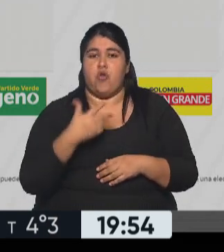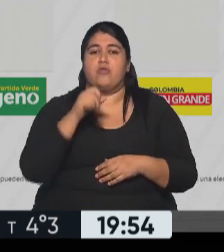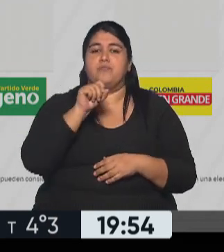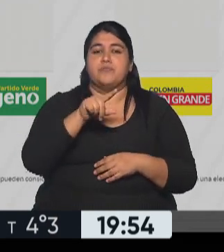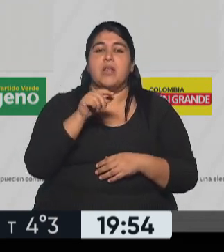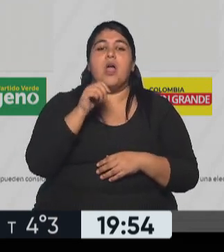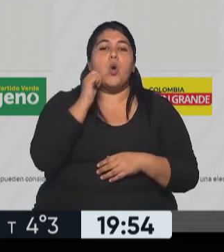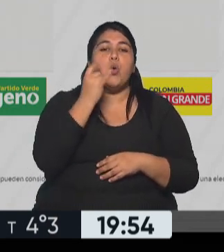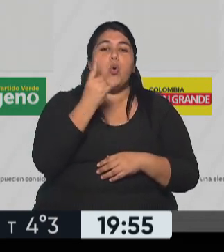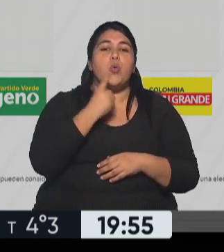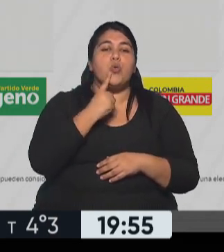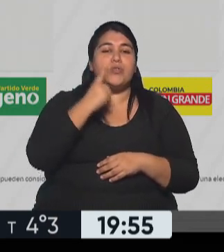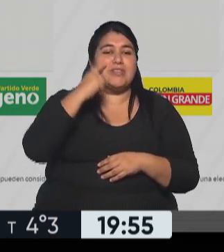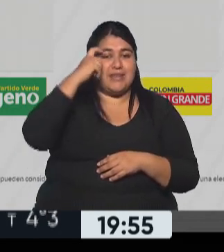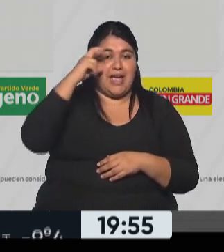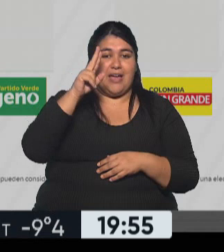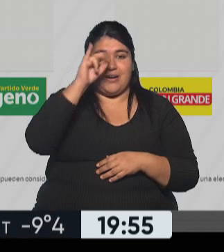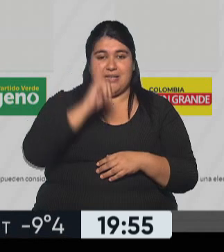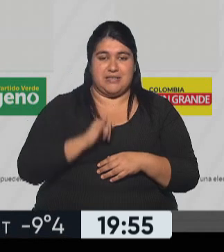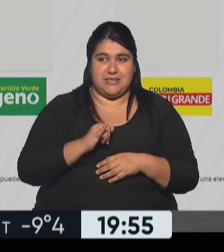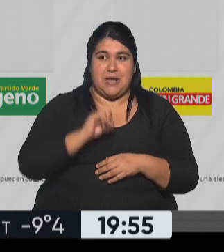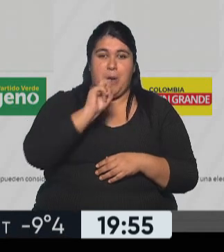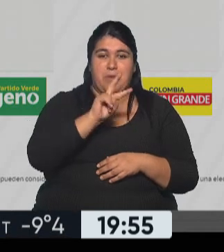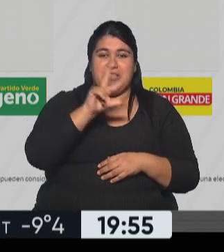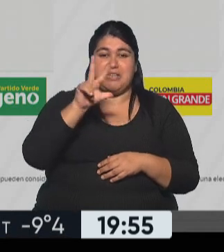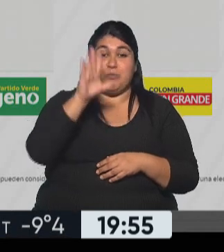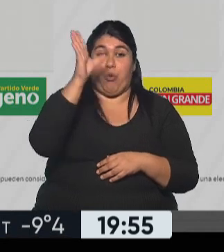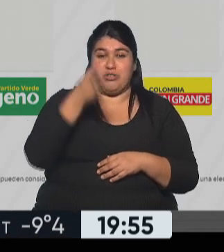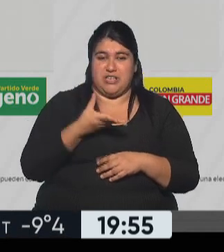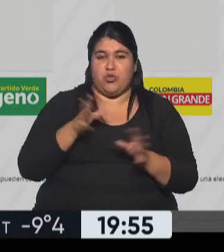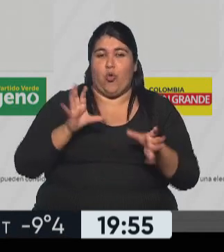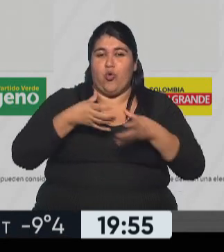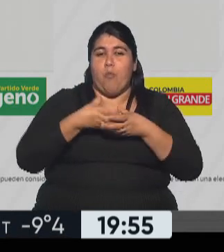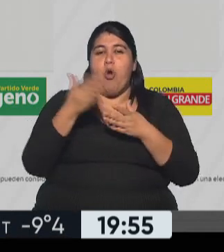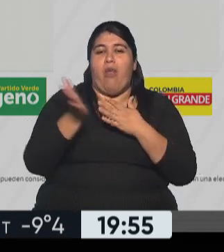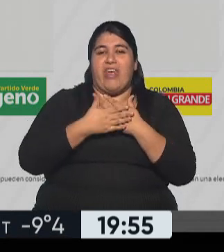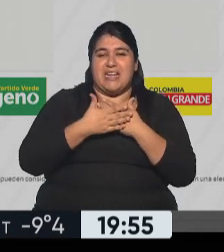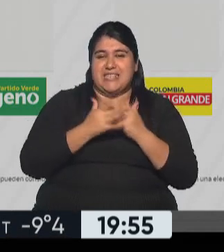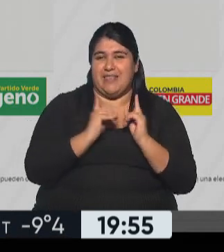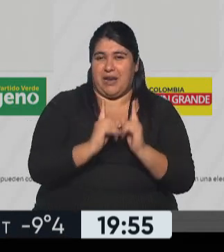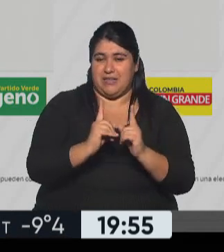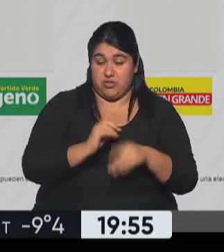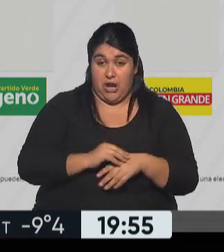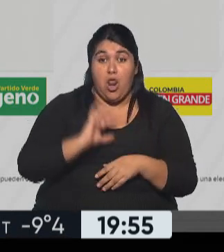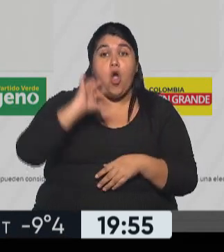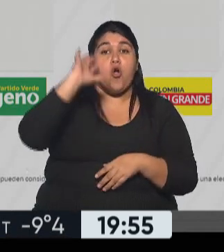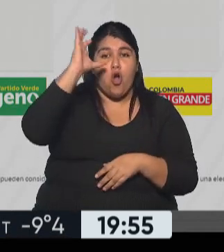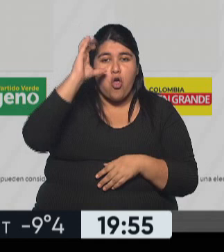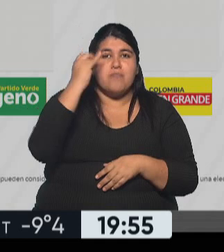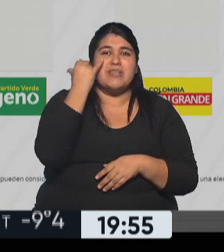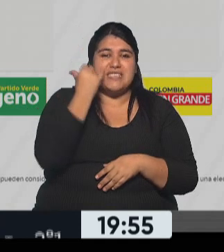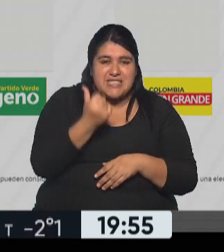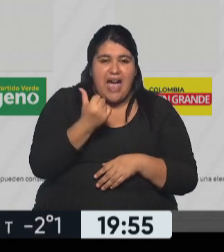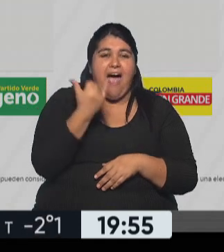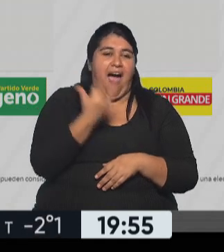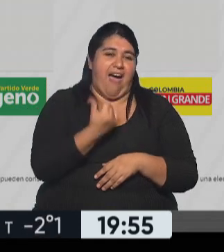23 87 federico gutiérrez y gutiérrez el candidato de la derecha tradicional colombia tiene entonces a un